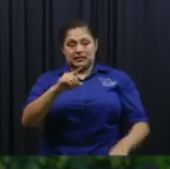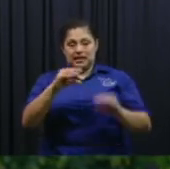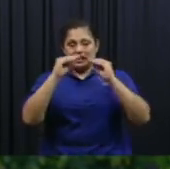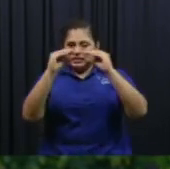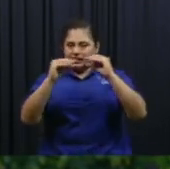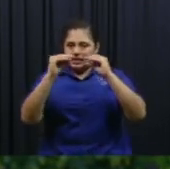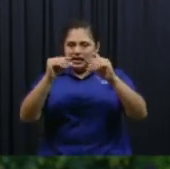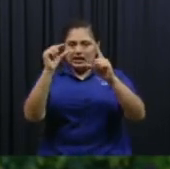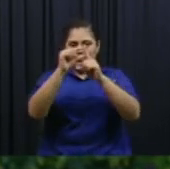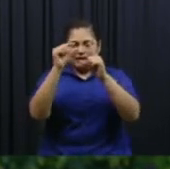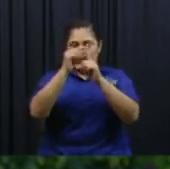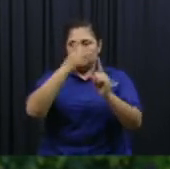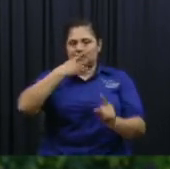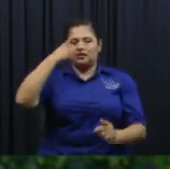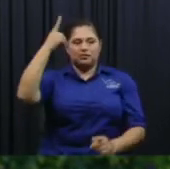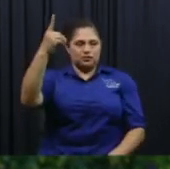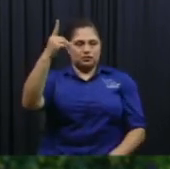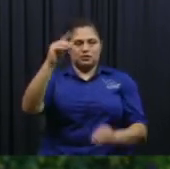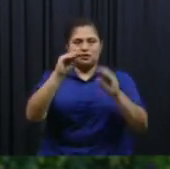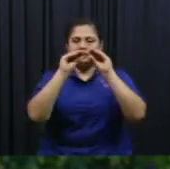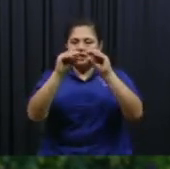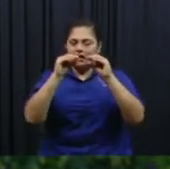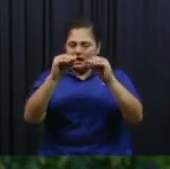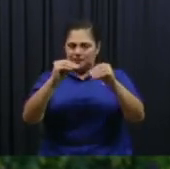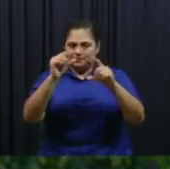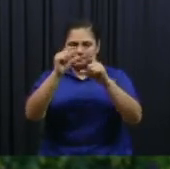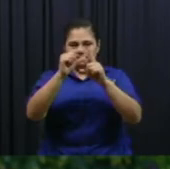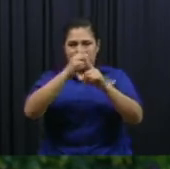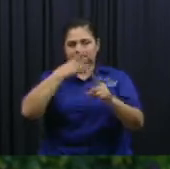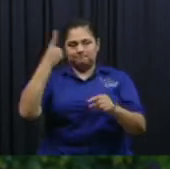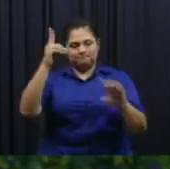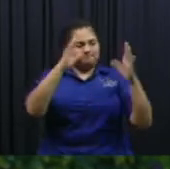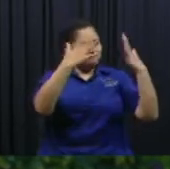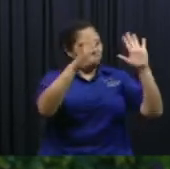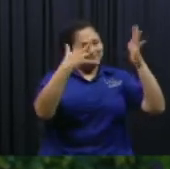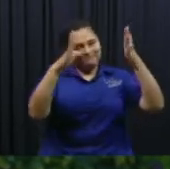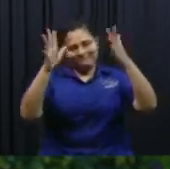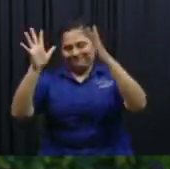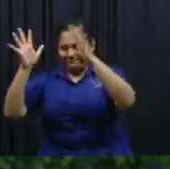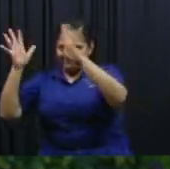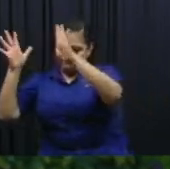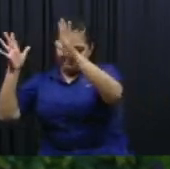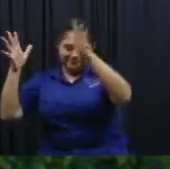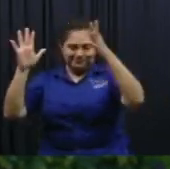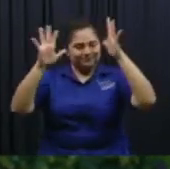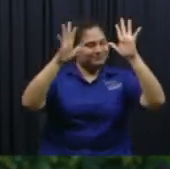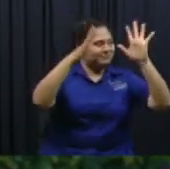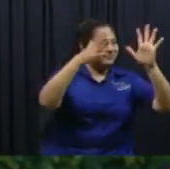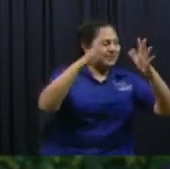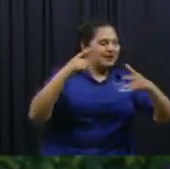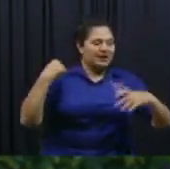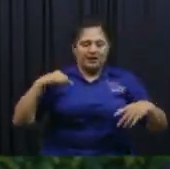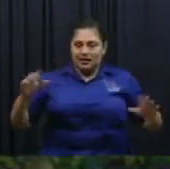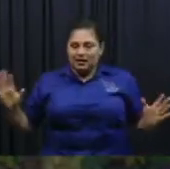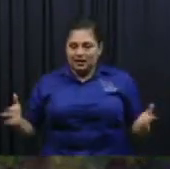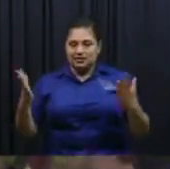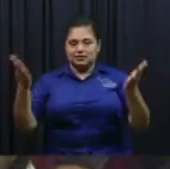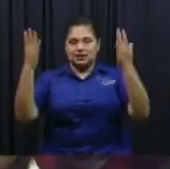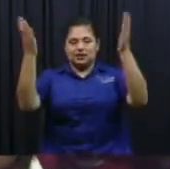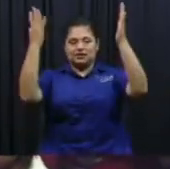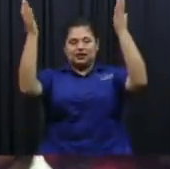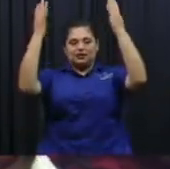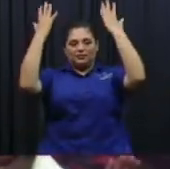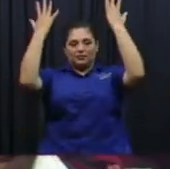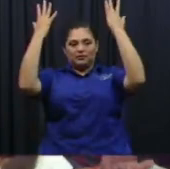palabra de Dios enseñemos la palabra de Dios dele un aplauso al rey para que nos animemos pues va Gracias Señor